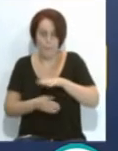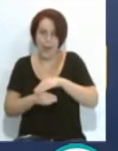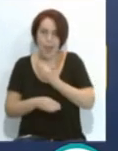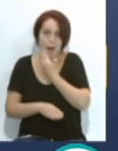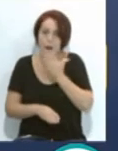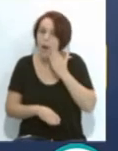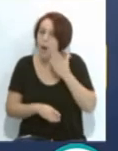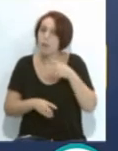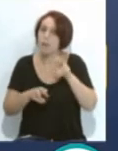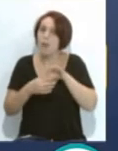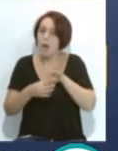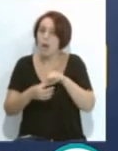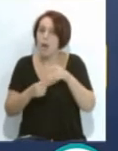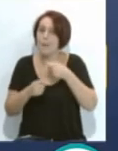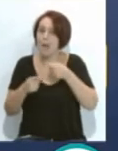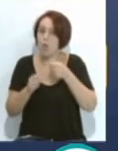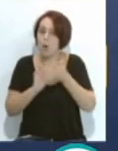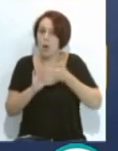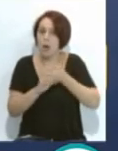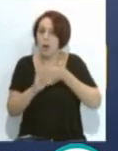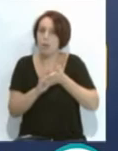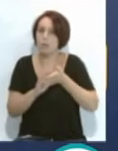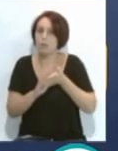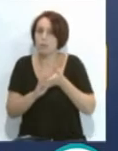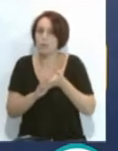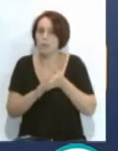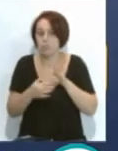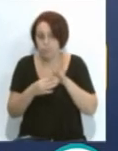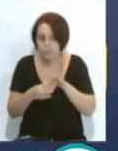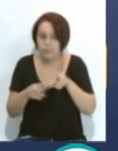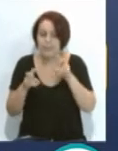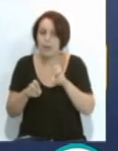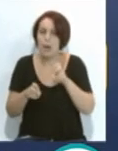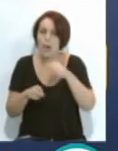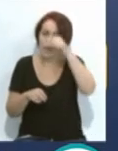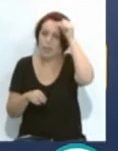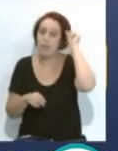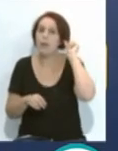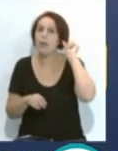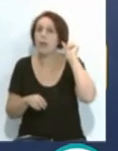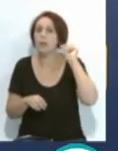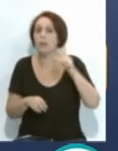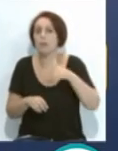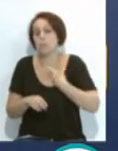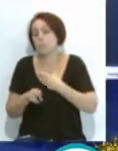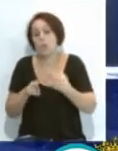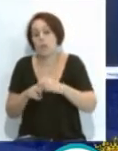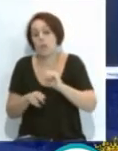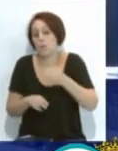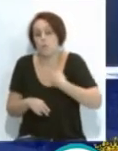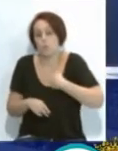con respecto al mercado y con respecto al tema de Álvaro Cervera, y ha sido política del club, yo la